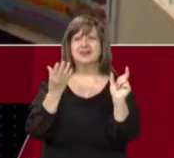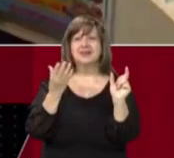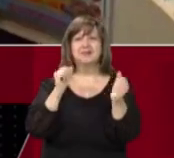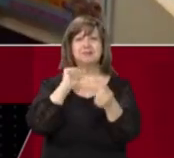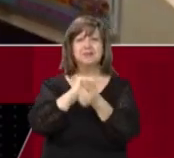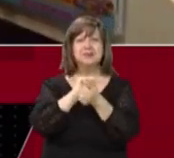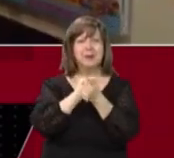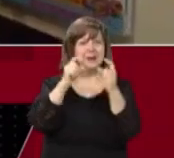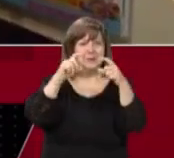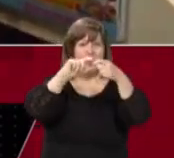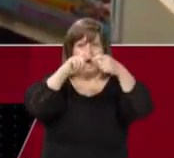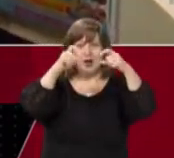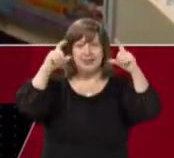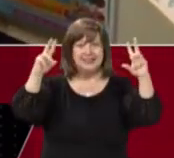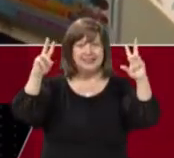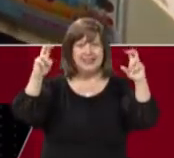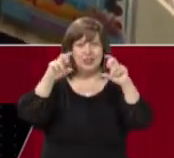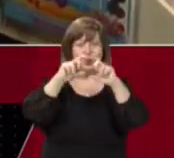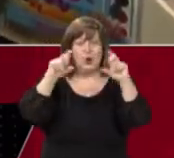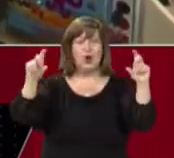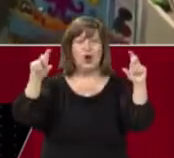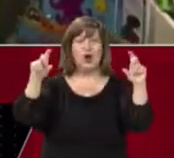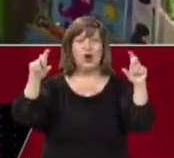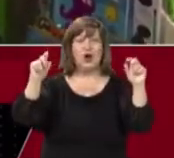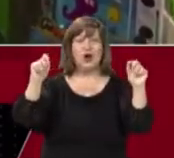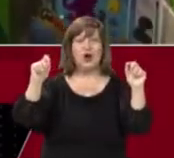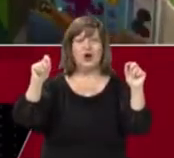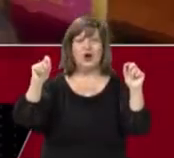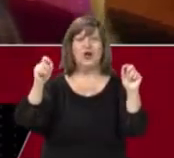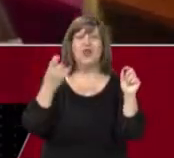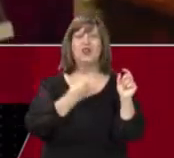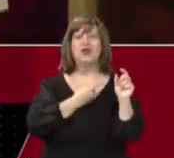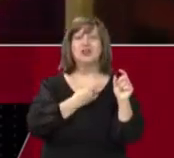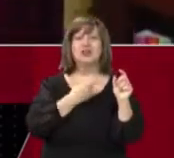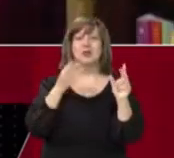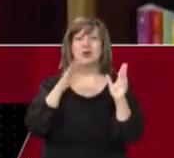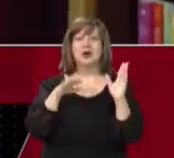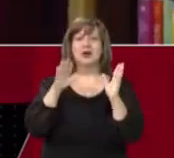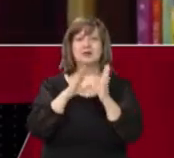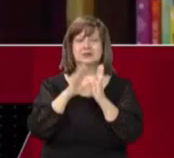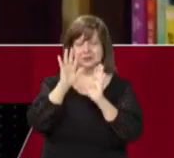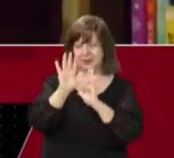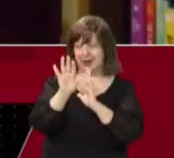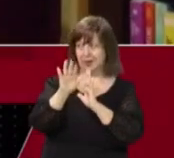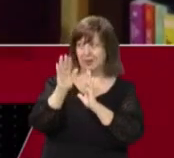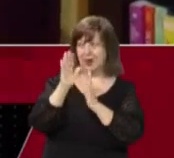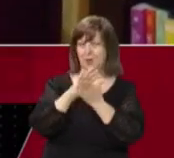aventura? Es una prueba, está en vivo, ¿eh? Ahí vamos a buscar.